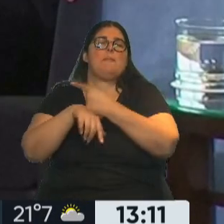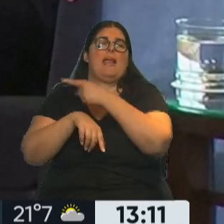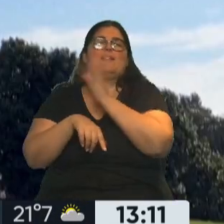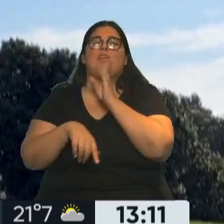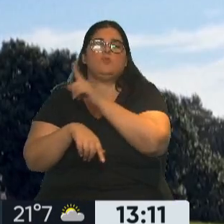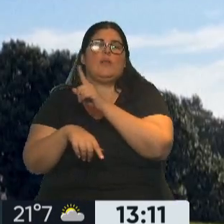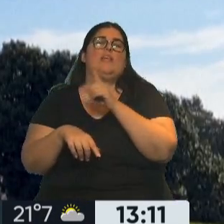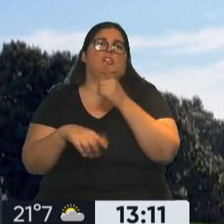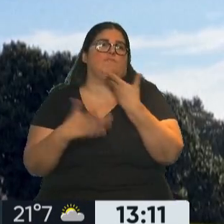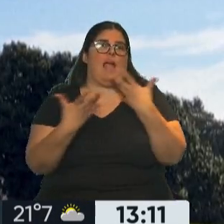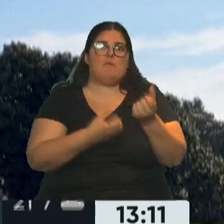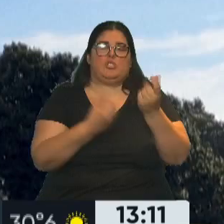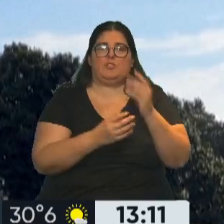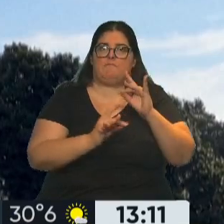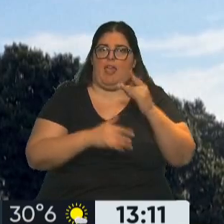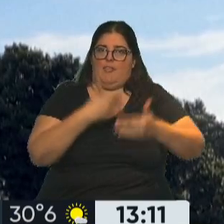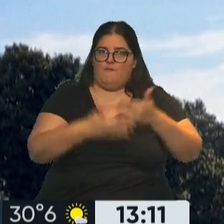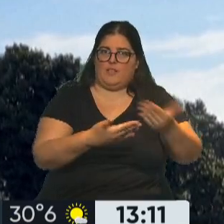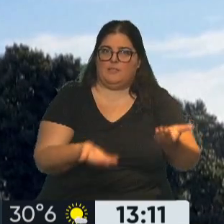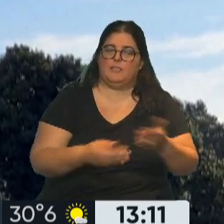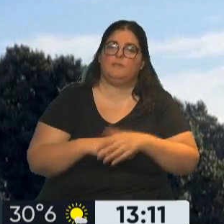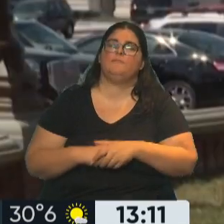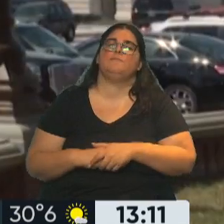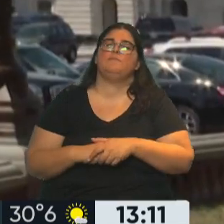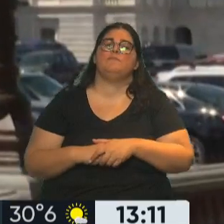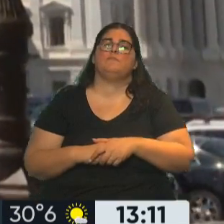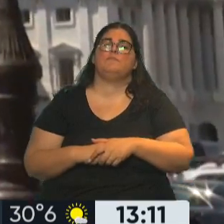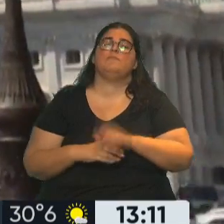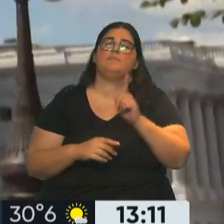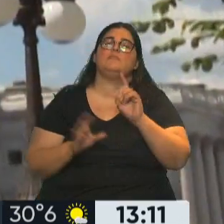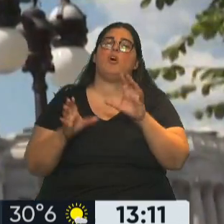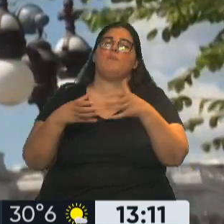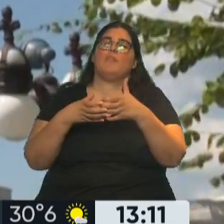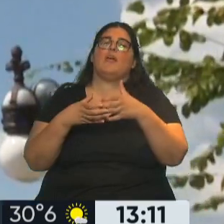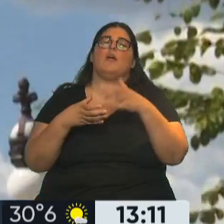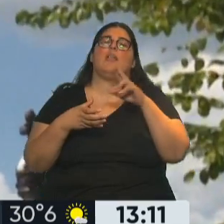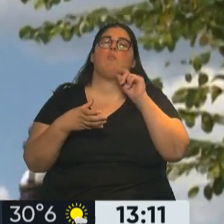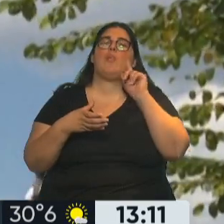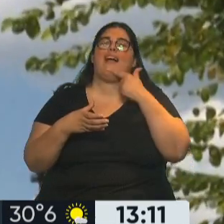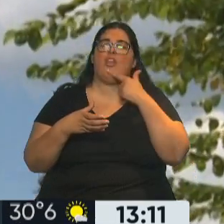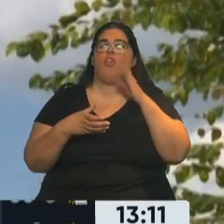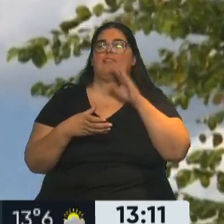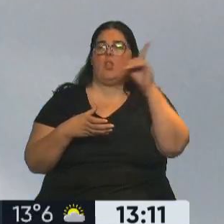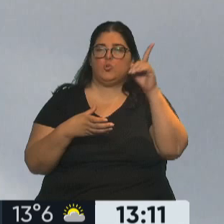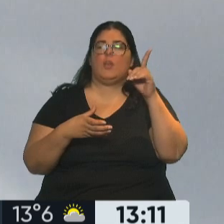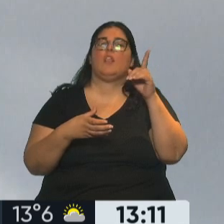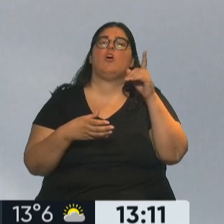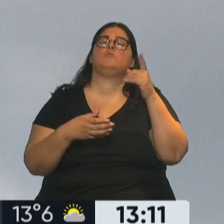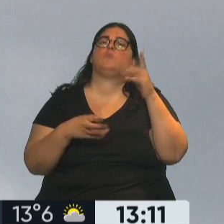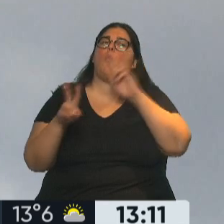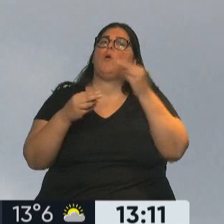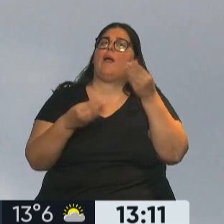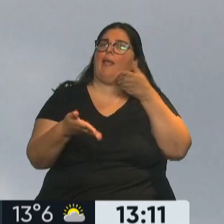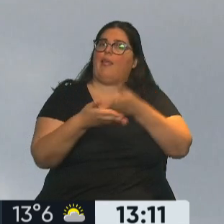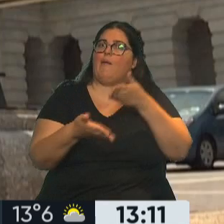Unidos en ese marco los republicanos comenzaron a poner trabas legislativas a la enorme partida de fondos para Ucrania solicitada por el presidente